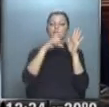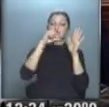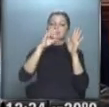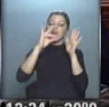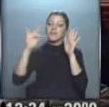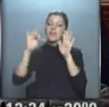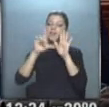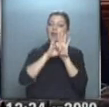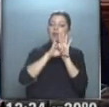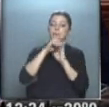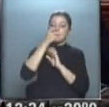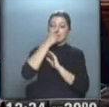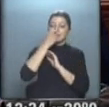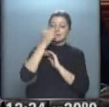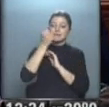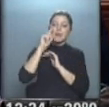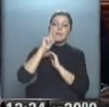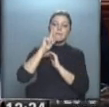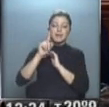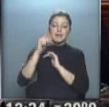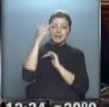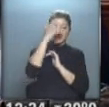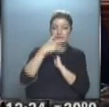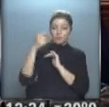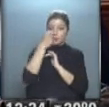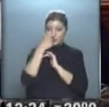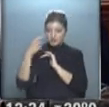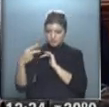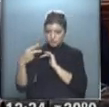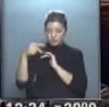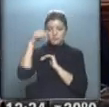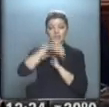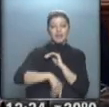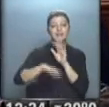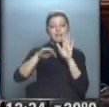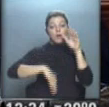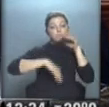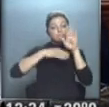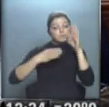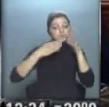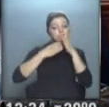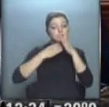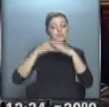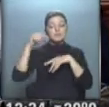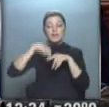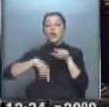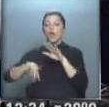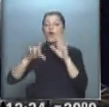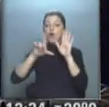ley 26.522. ¿En qué manera concreta esta restricción permite lograr los objetivos de la